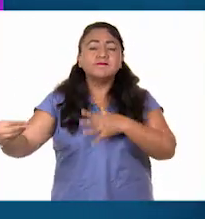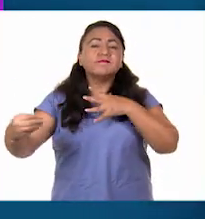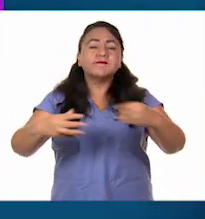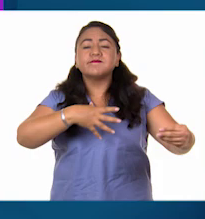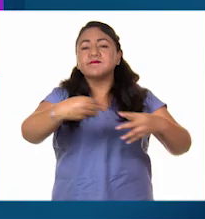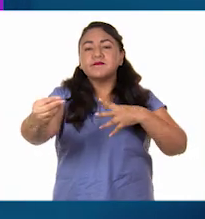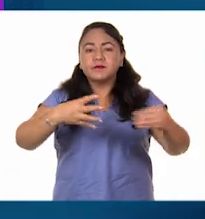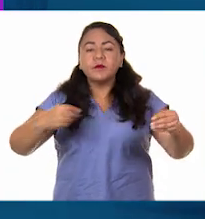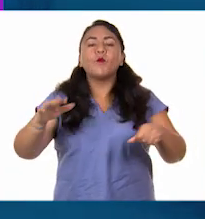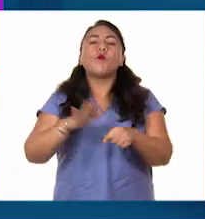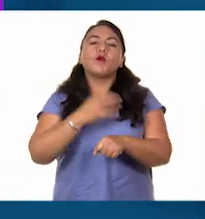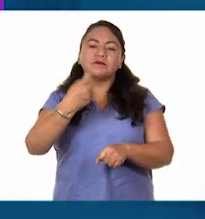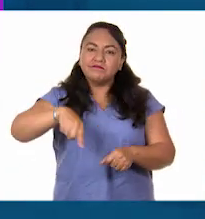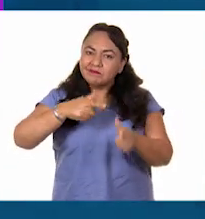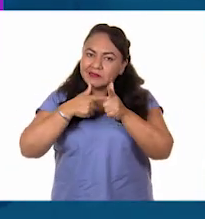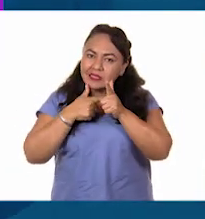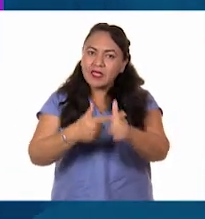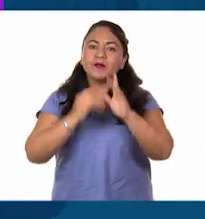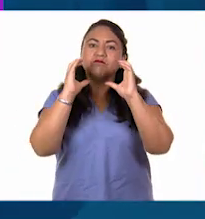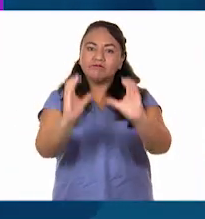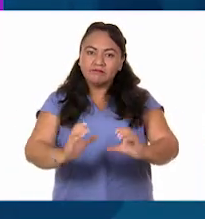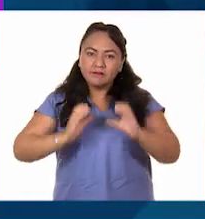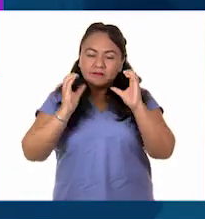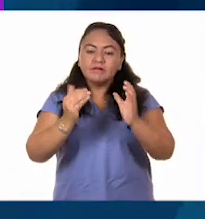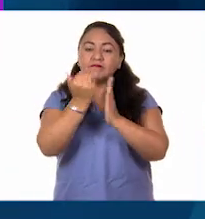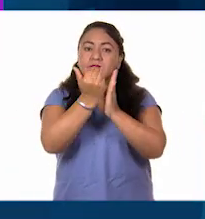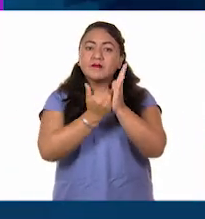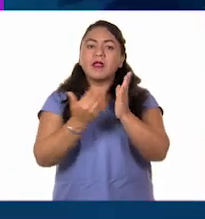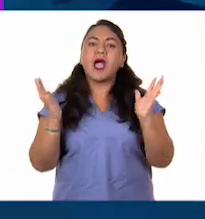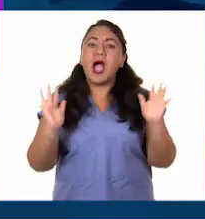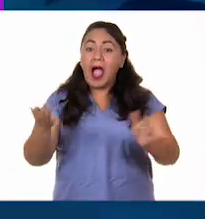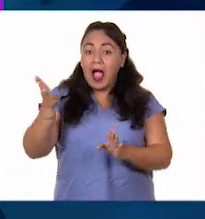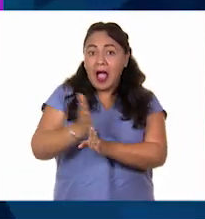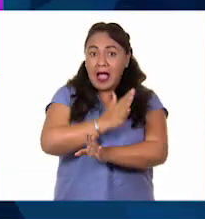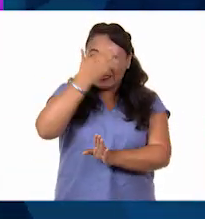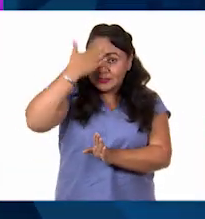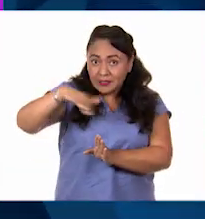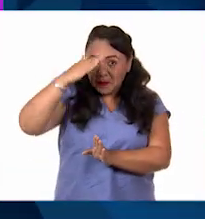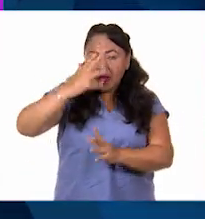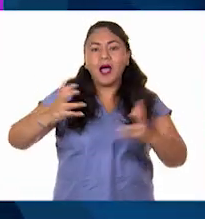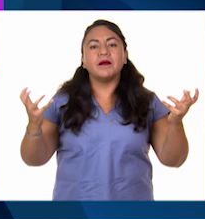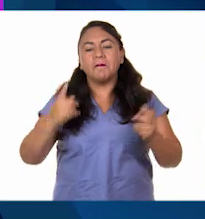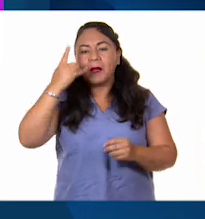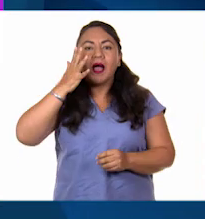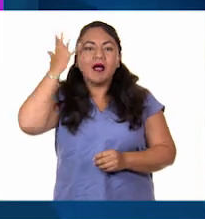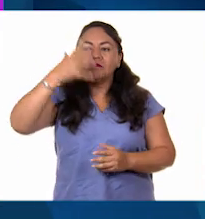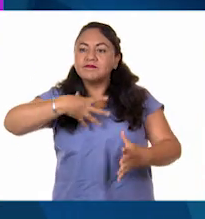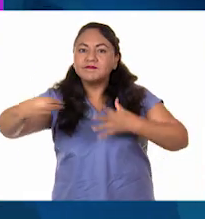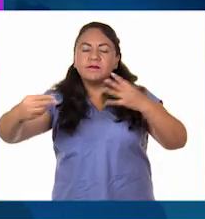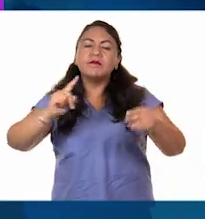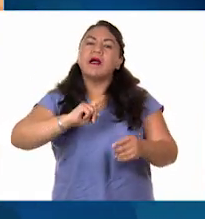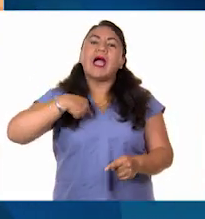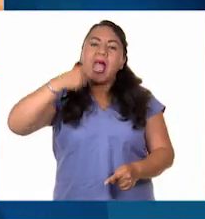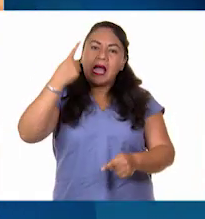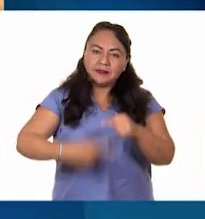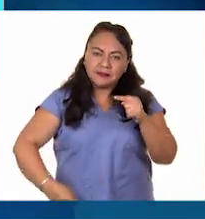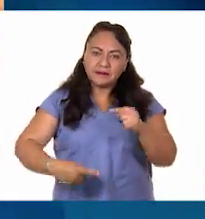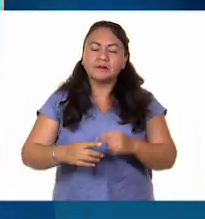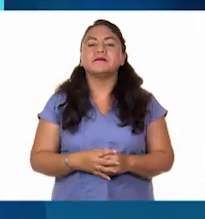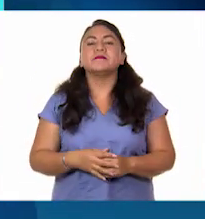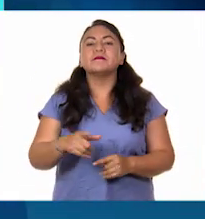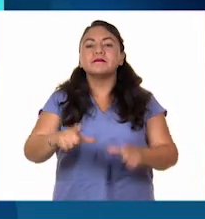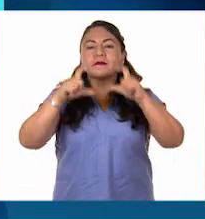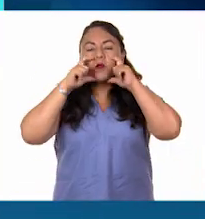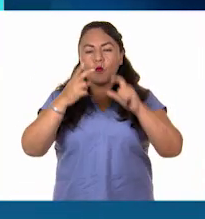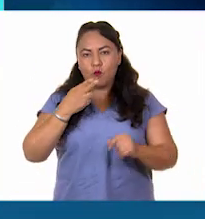personas. Por eso hay que continuar cuidándonos siguiendo las buenas prácticas que ya todos conocemos para evitar contagiarnos.